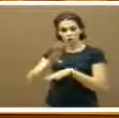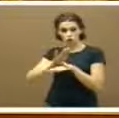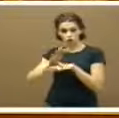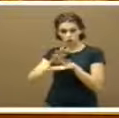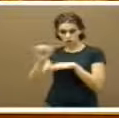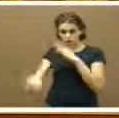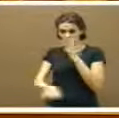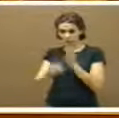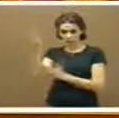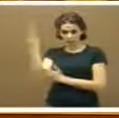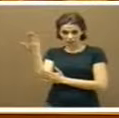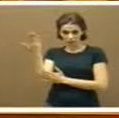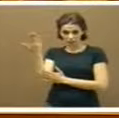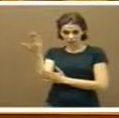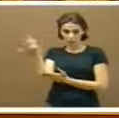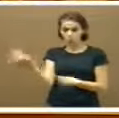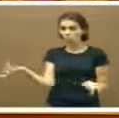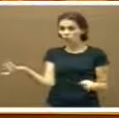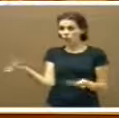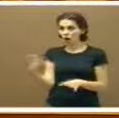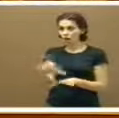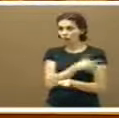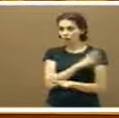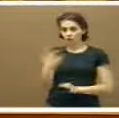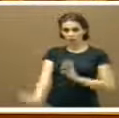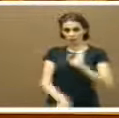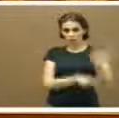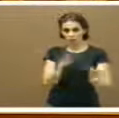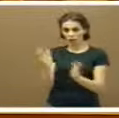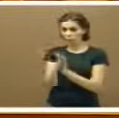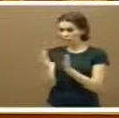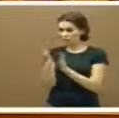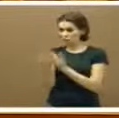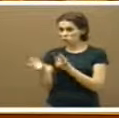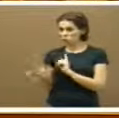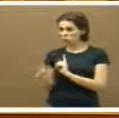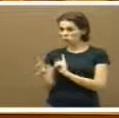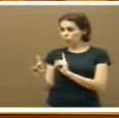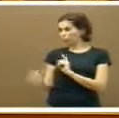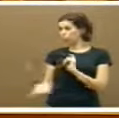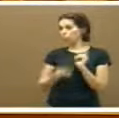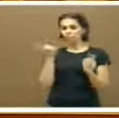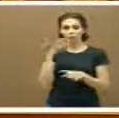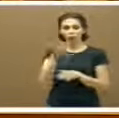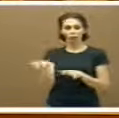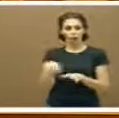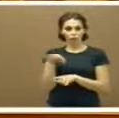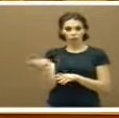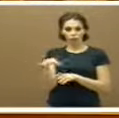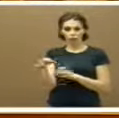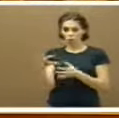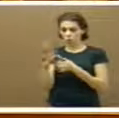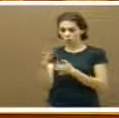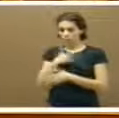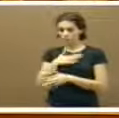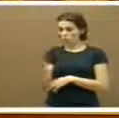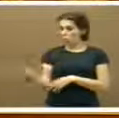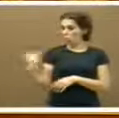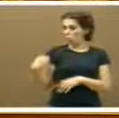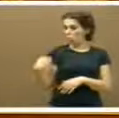antes de venir a la Asamblea, con un compañero paramos a tomar café y un amigo me abordó y me